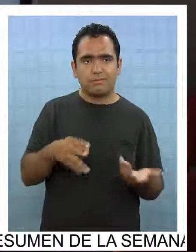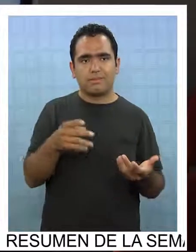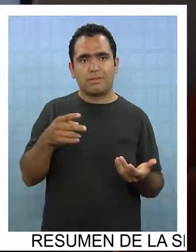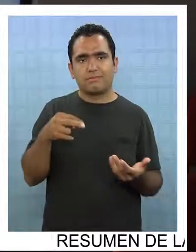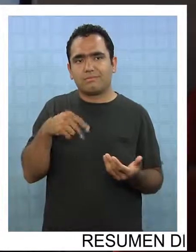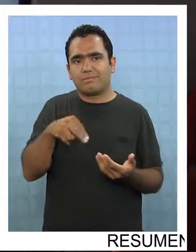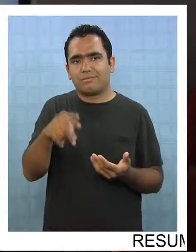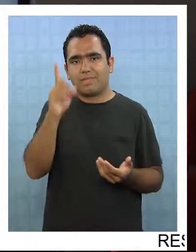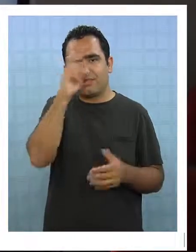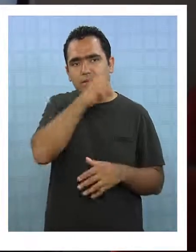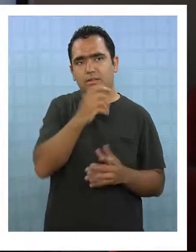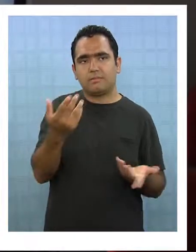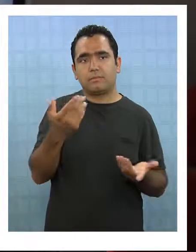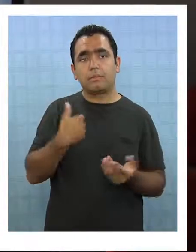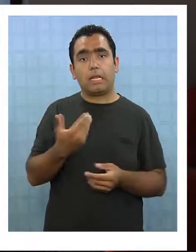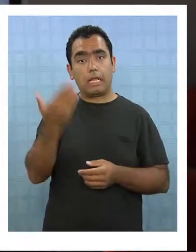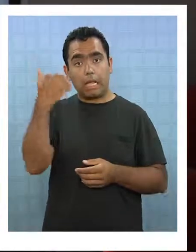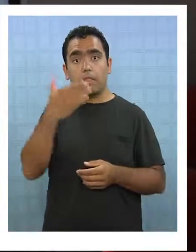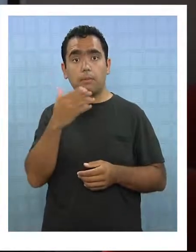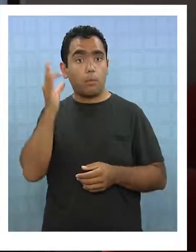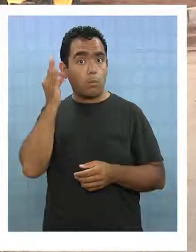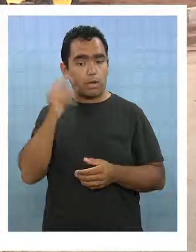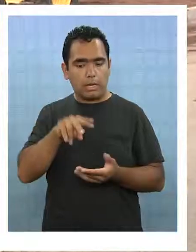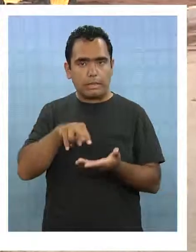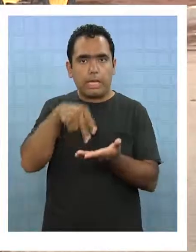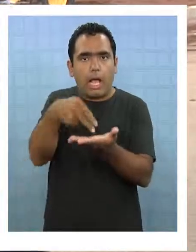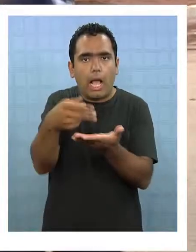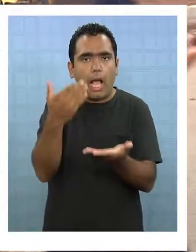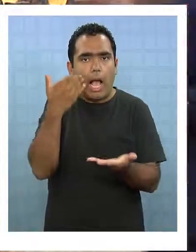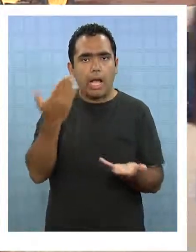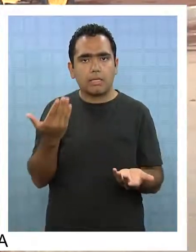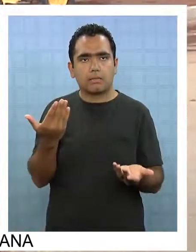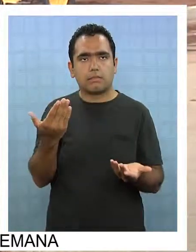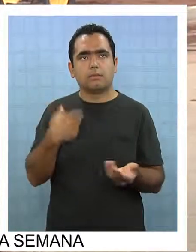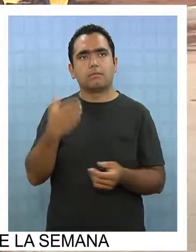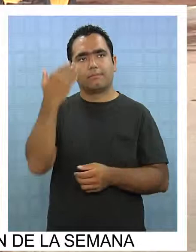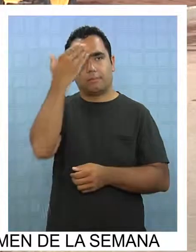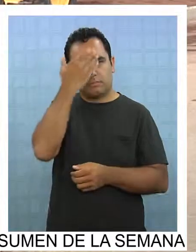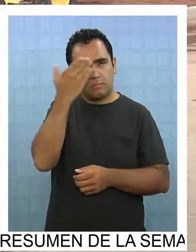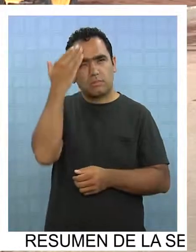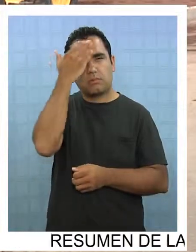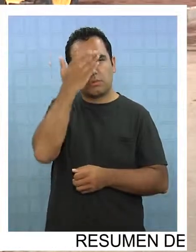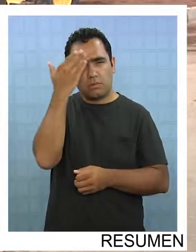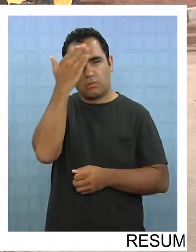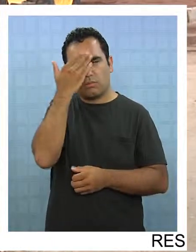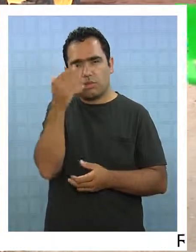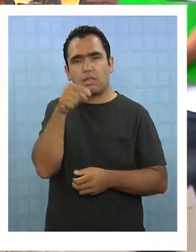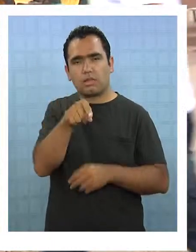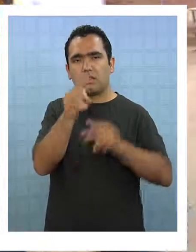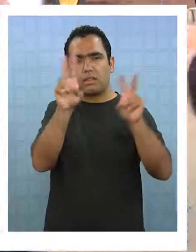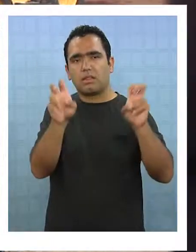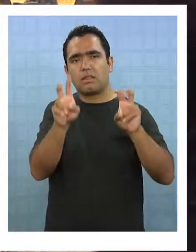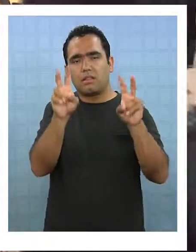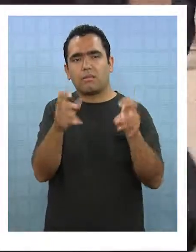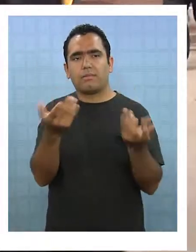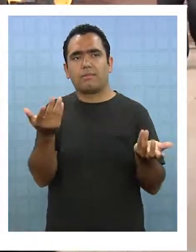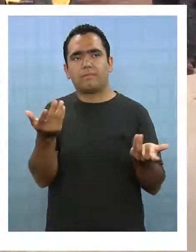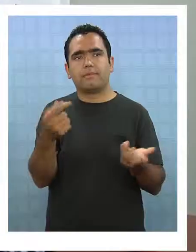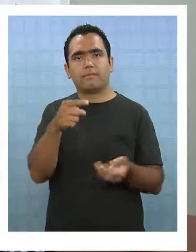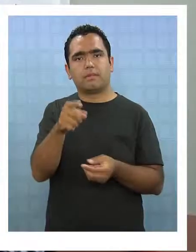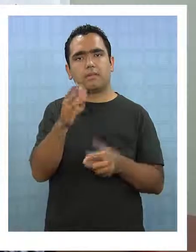como se llama, el otro día casi se cae una señora. Entonces ha sido bien preocupante el tema de